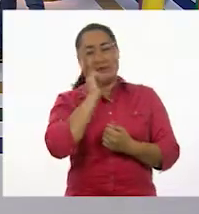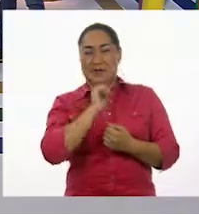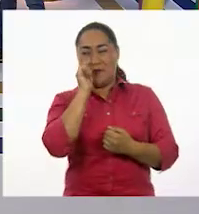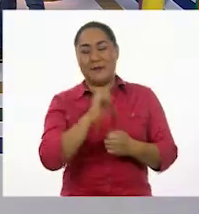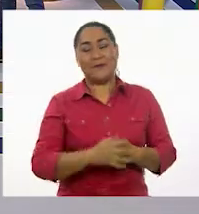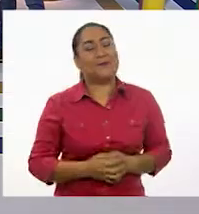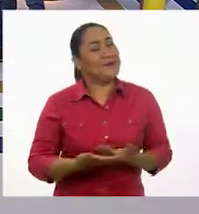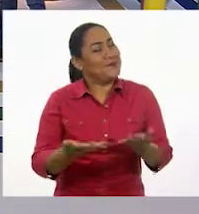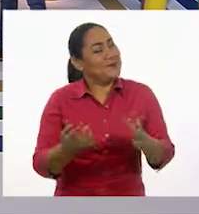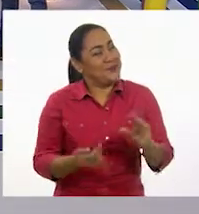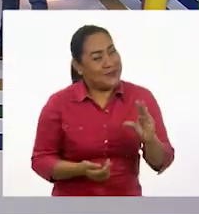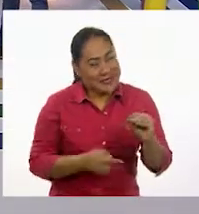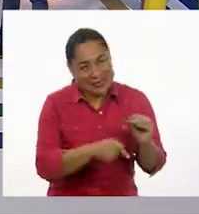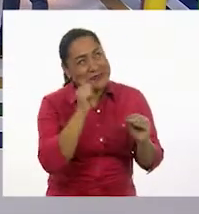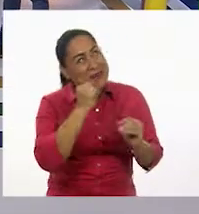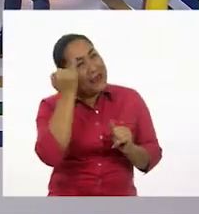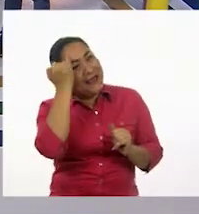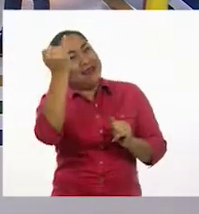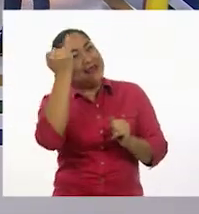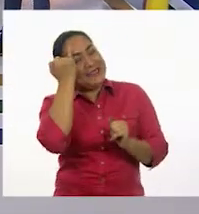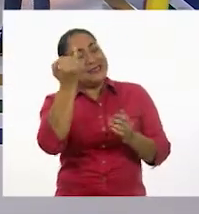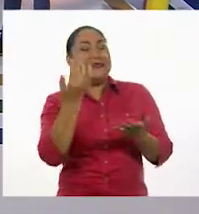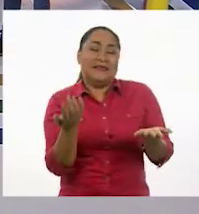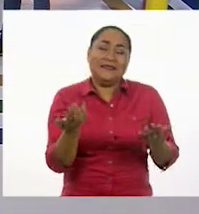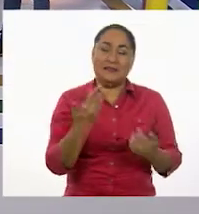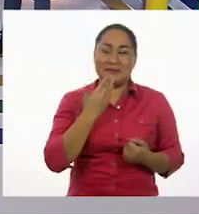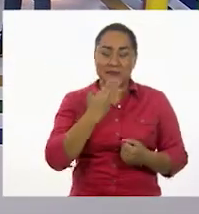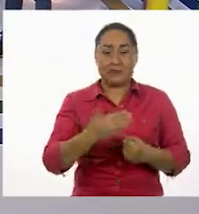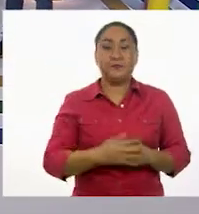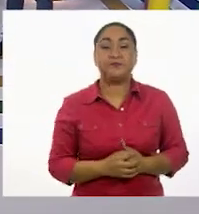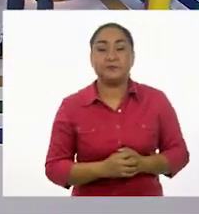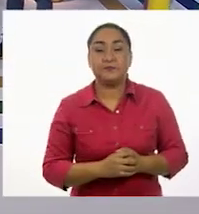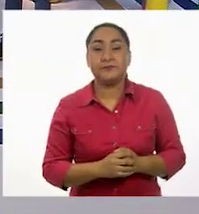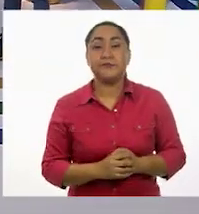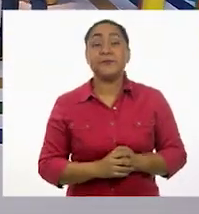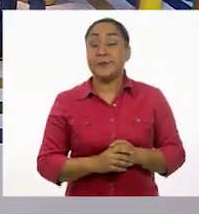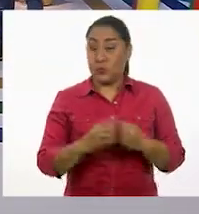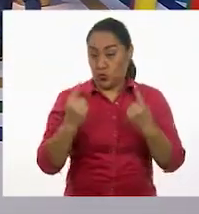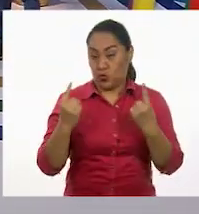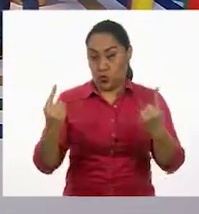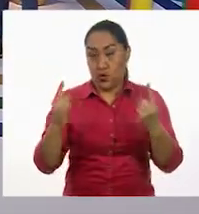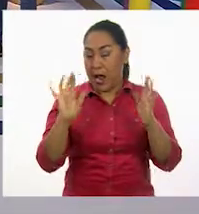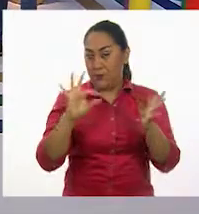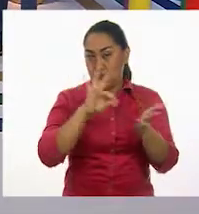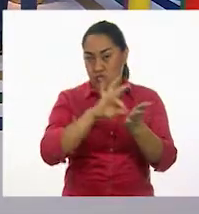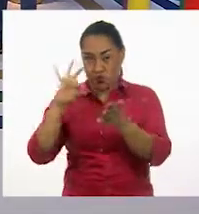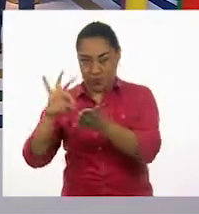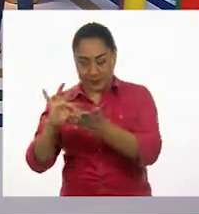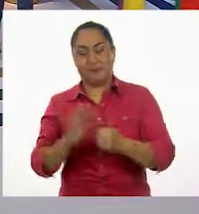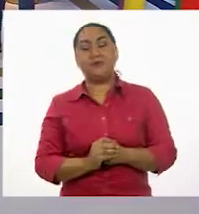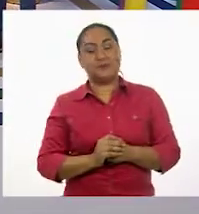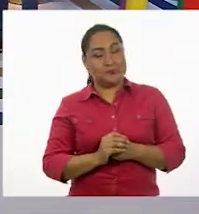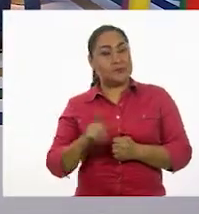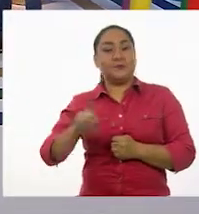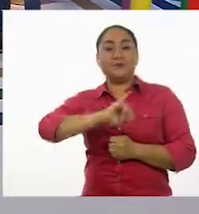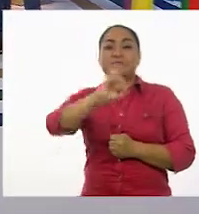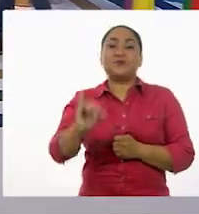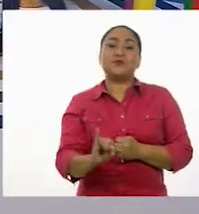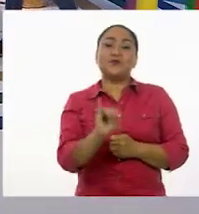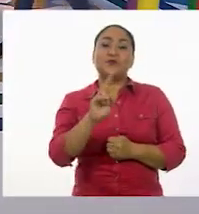Ay, Ton, siempre con tus ocurrencias. Pero bueno, ya lleva cada uno de ustedes un punto. Voy a ponerle el punto suyo a Juan